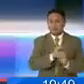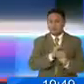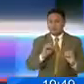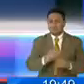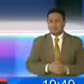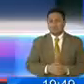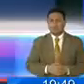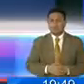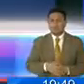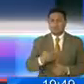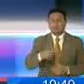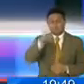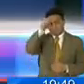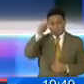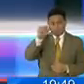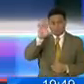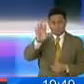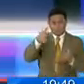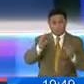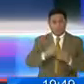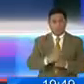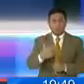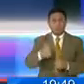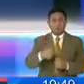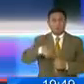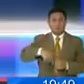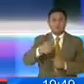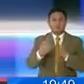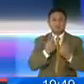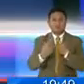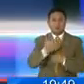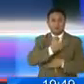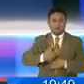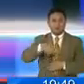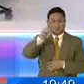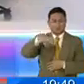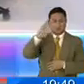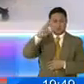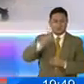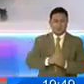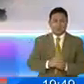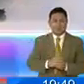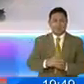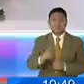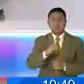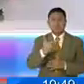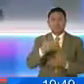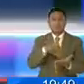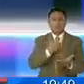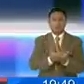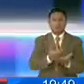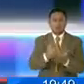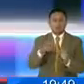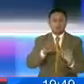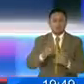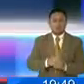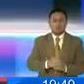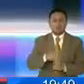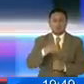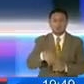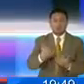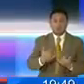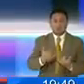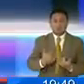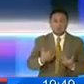respecto. El domingo 5 de febrero participó en el diálogo presidencial 2017. Lenín habló de sus propuestas. Vamos a hacer una